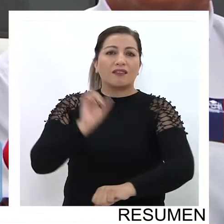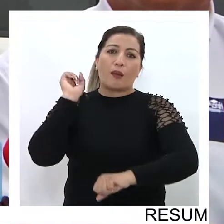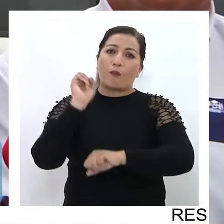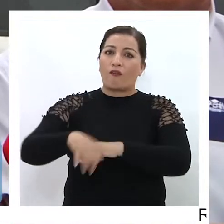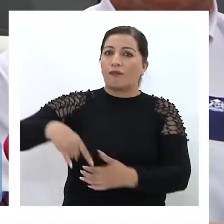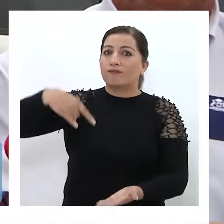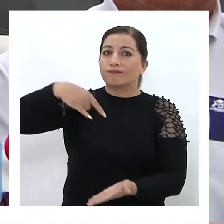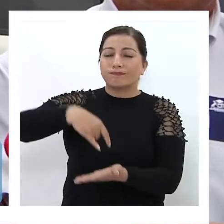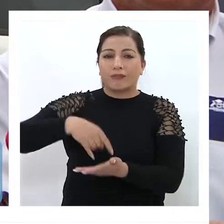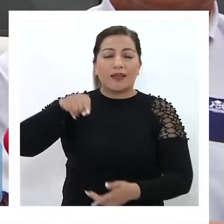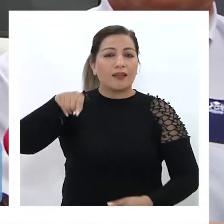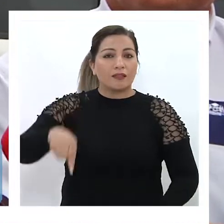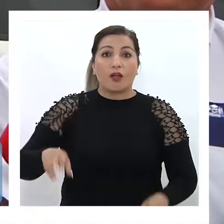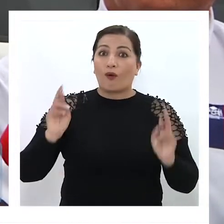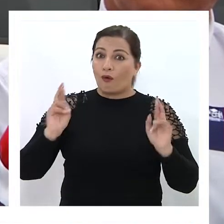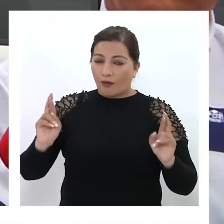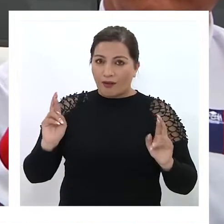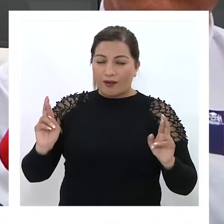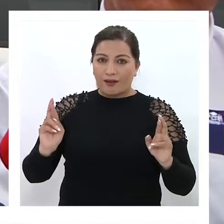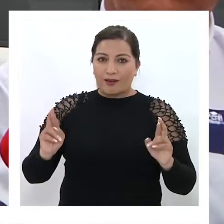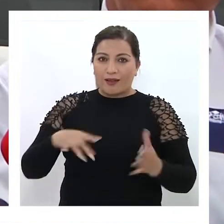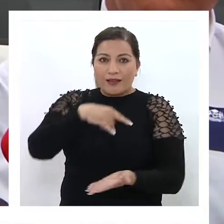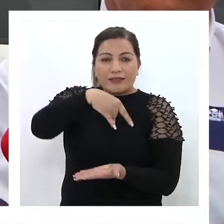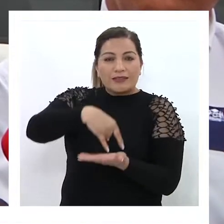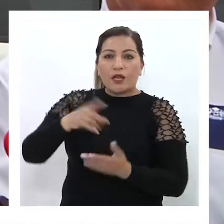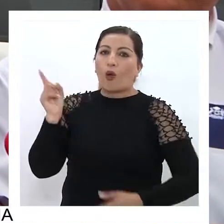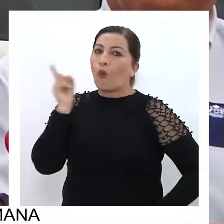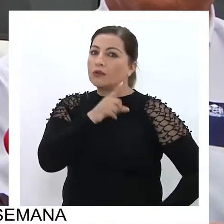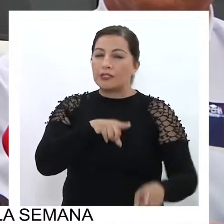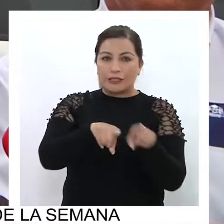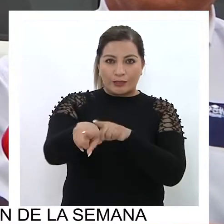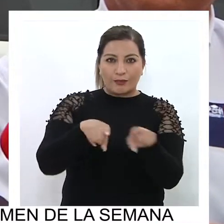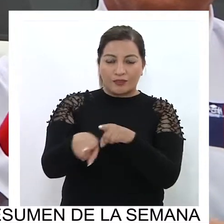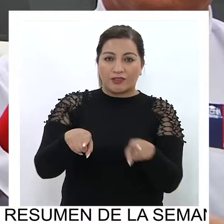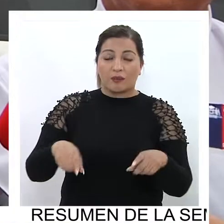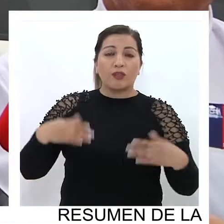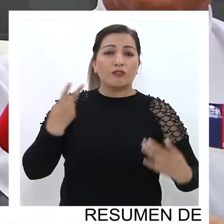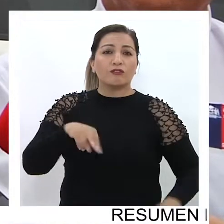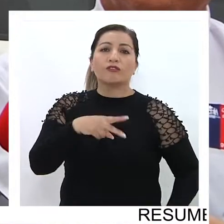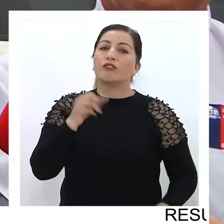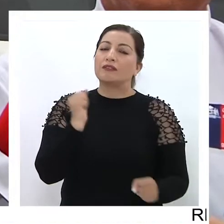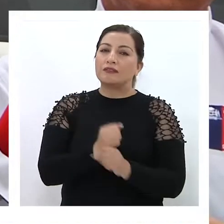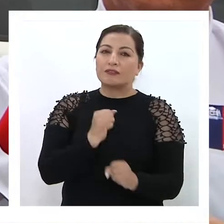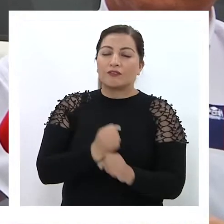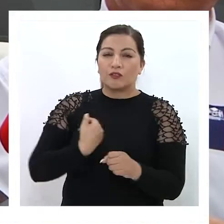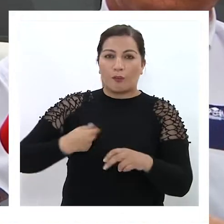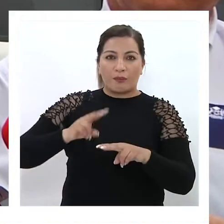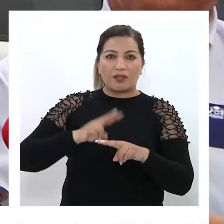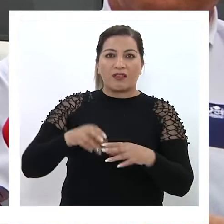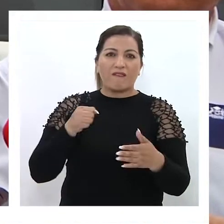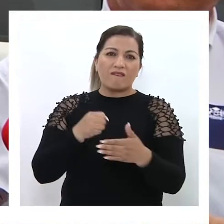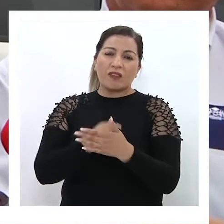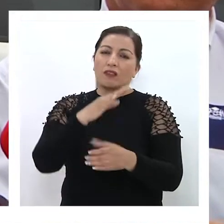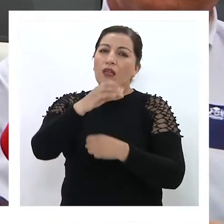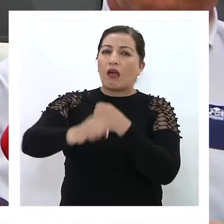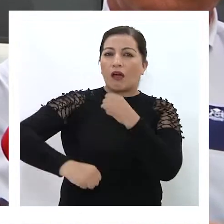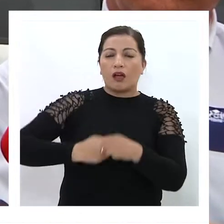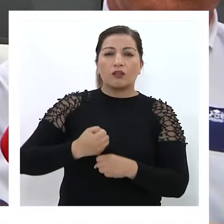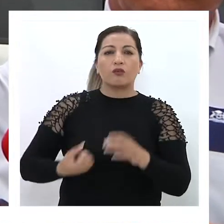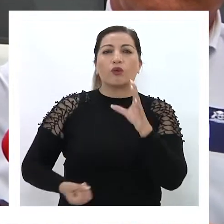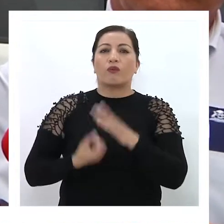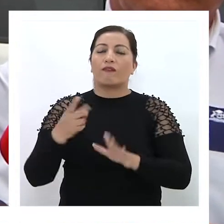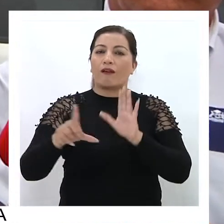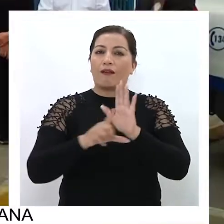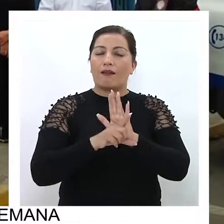por la Cámara de Diputados, así que esperamos que este en el Senado sea el último trámite y se está trabajando para, de aquí a fin de año, tener